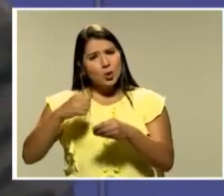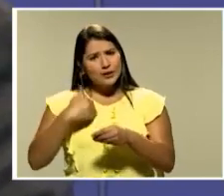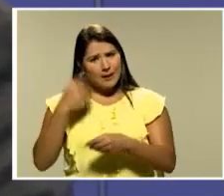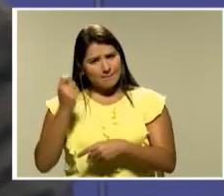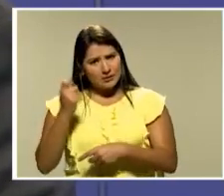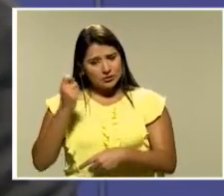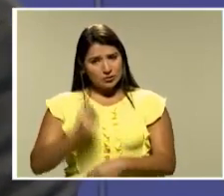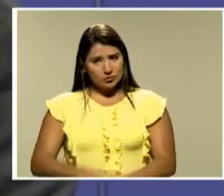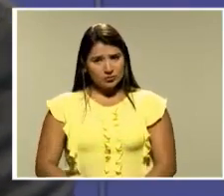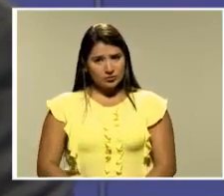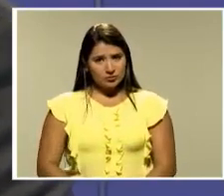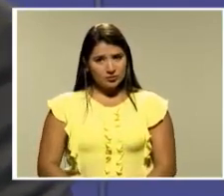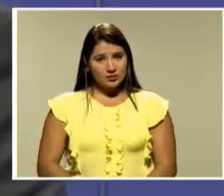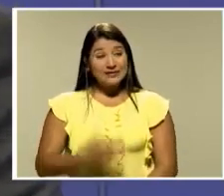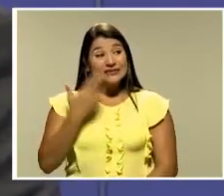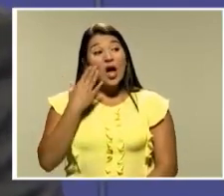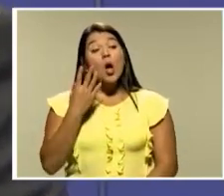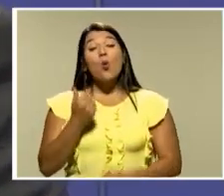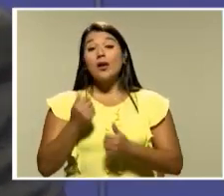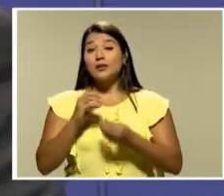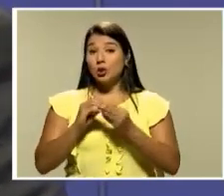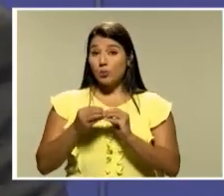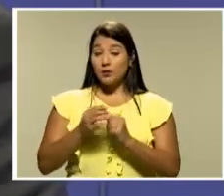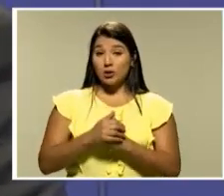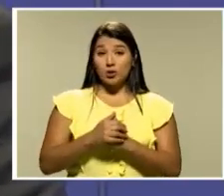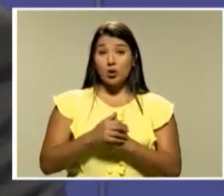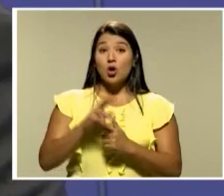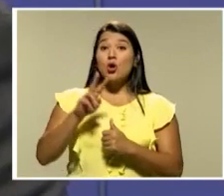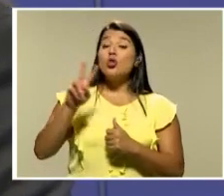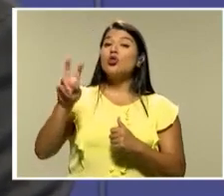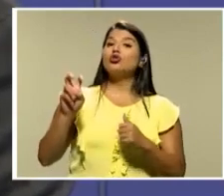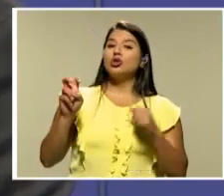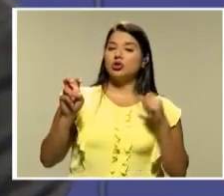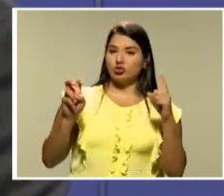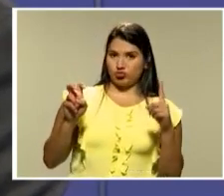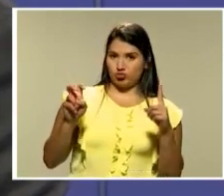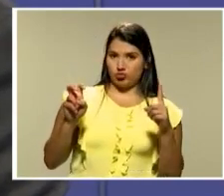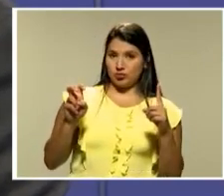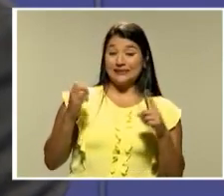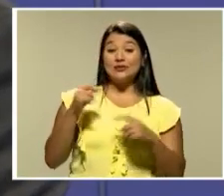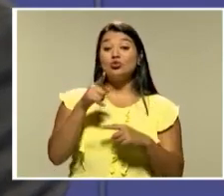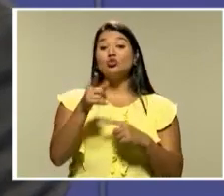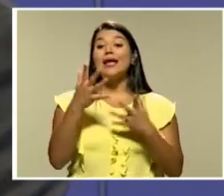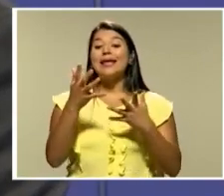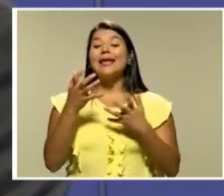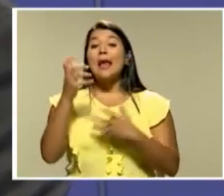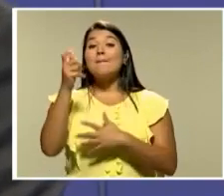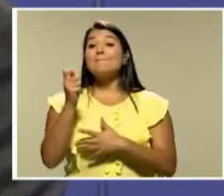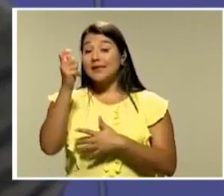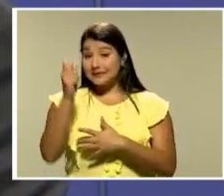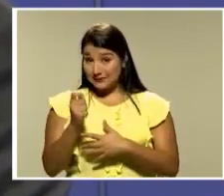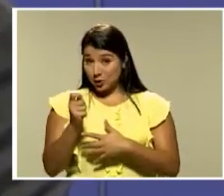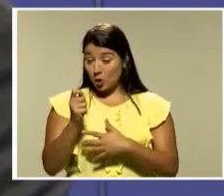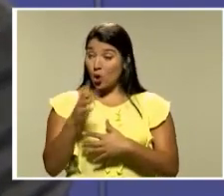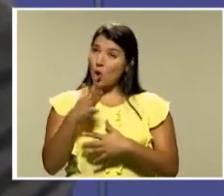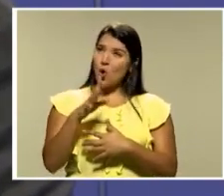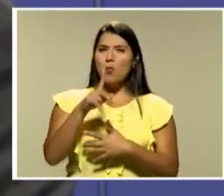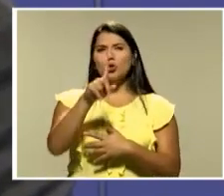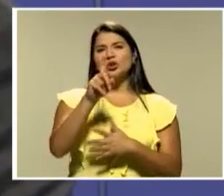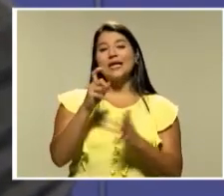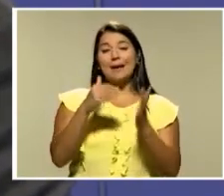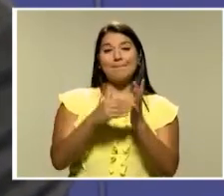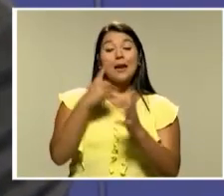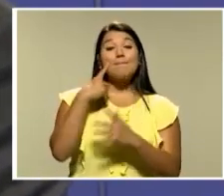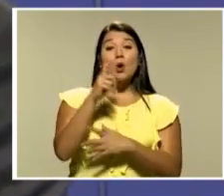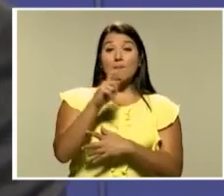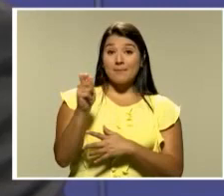pensión? ¿Sabe cuál es el número? ¿Cuál es el número? 200 a 1. Si usted quiere una pensión de 100.000 colones